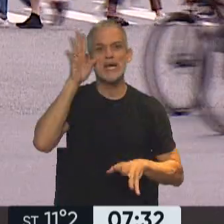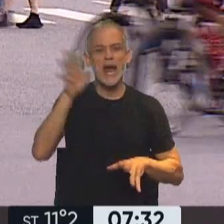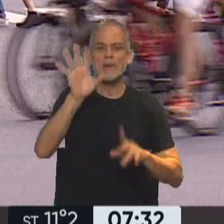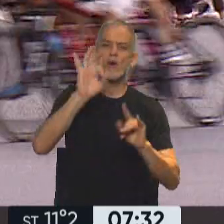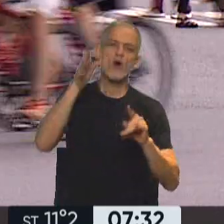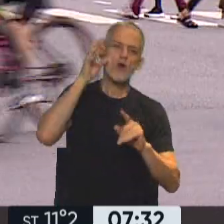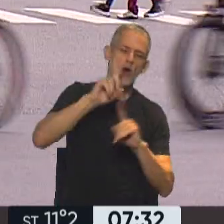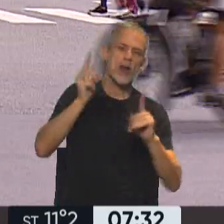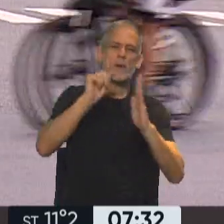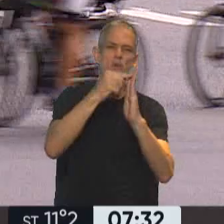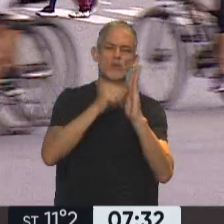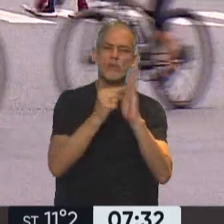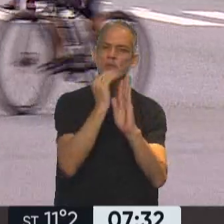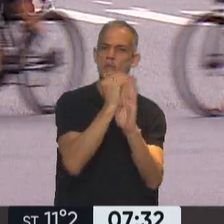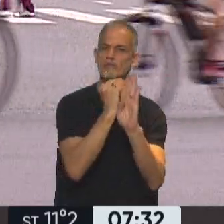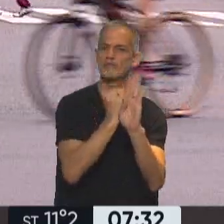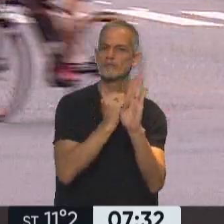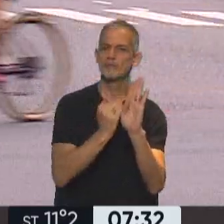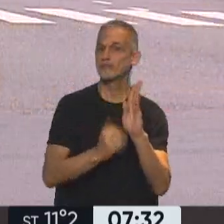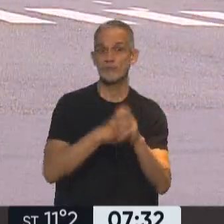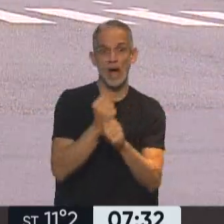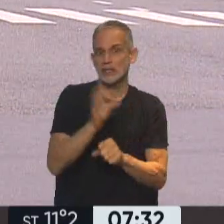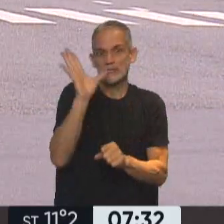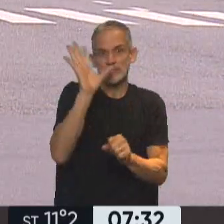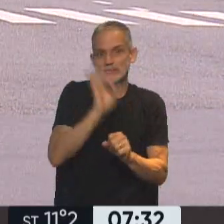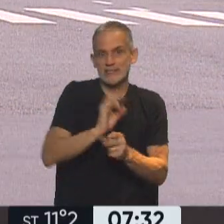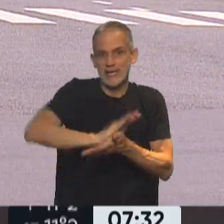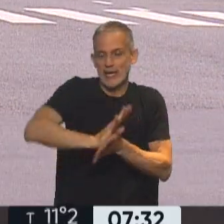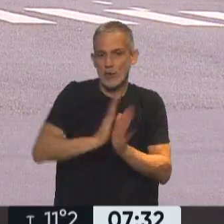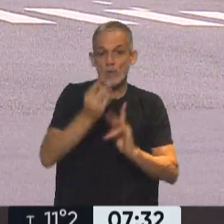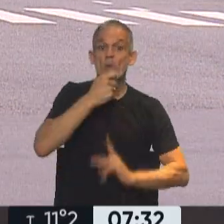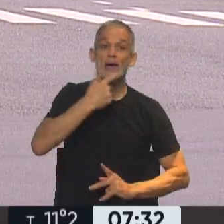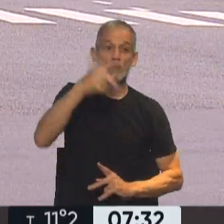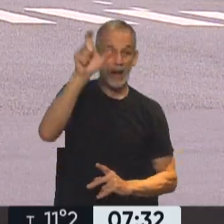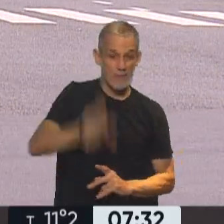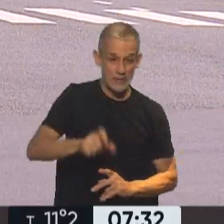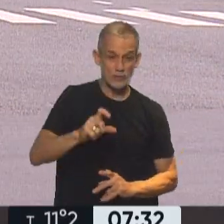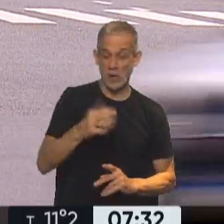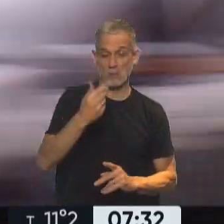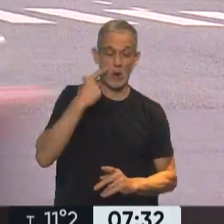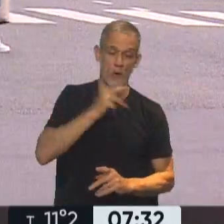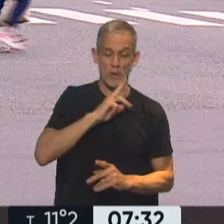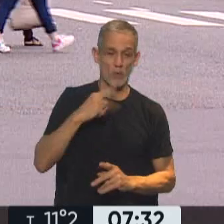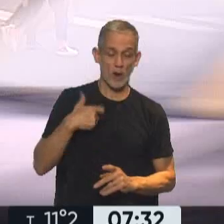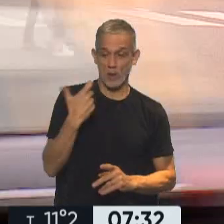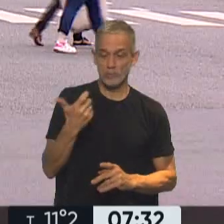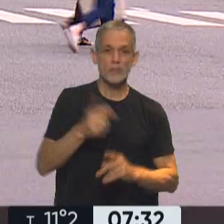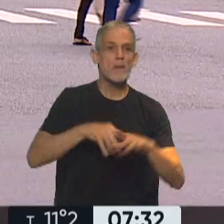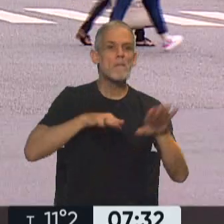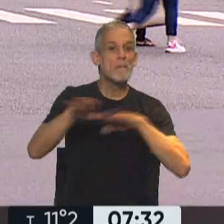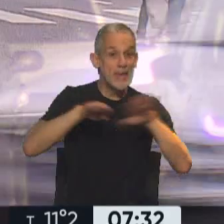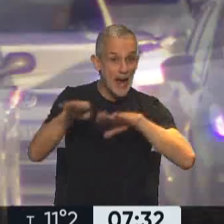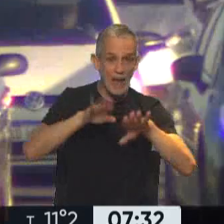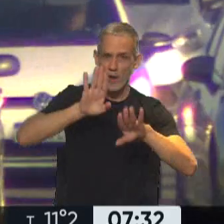y que puede llegar a la totalidad de la pérdida de puntos si una persona si un conductor o conductora corre picadas